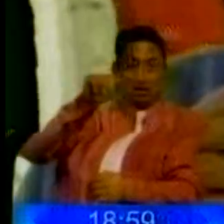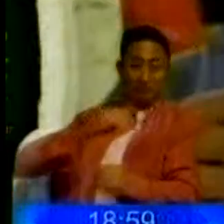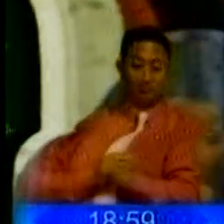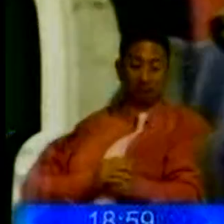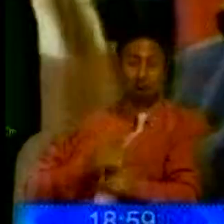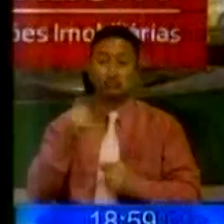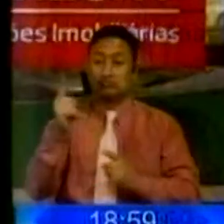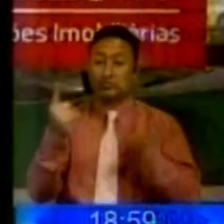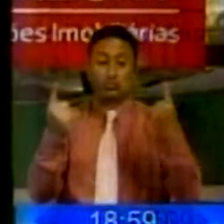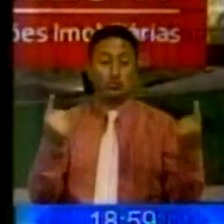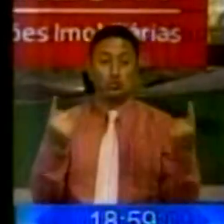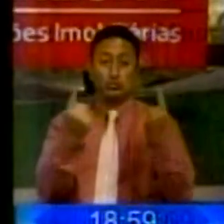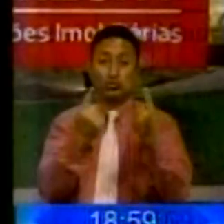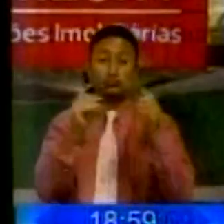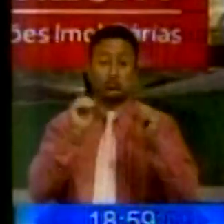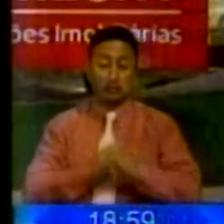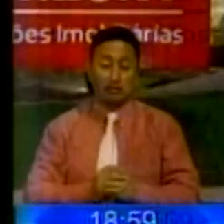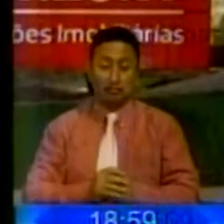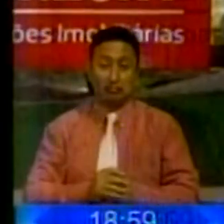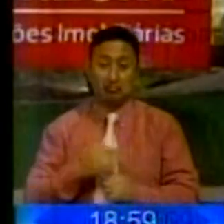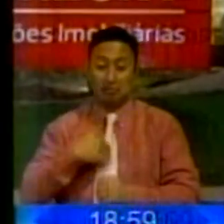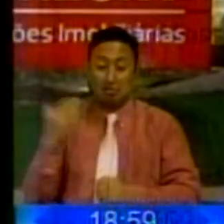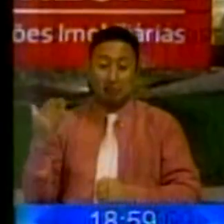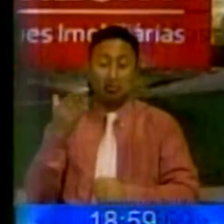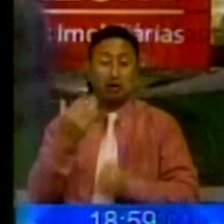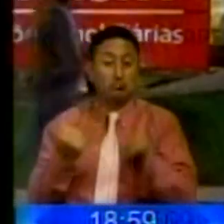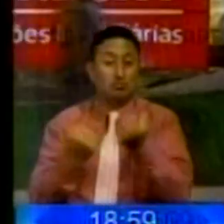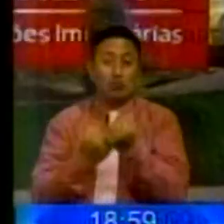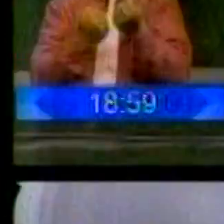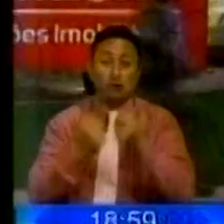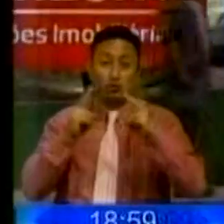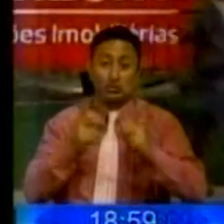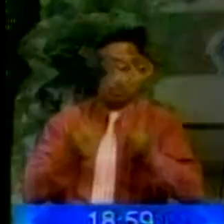que los dos están dispuestos a colaborar